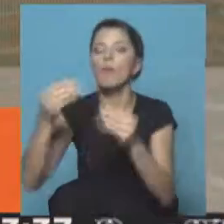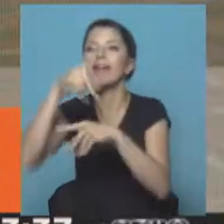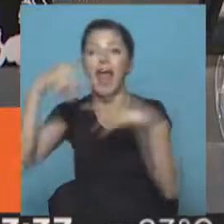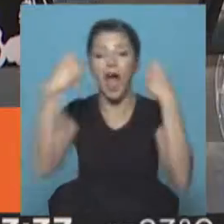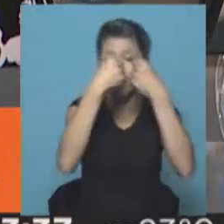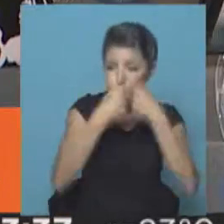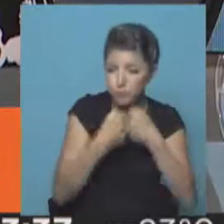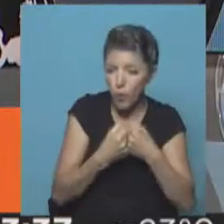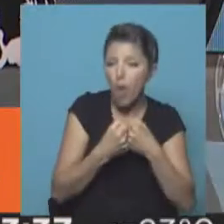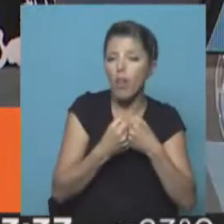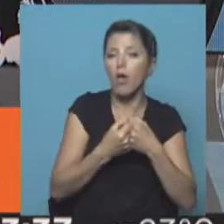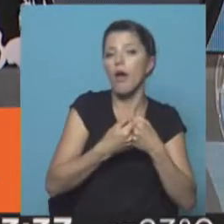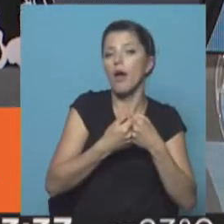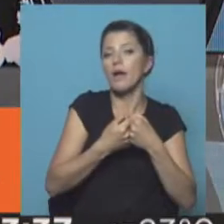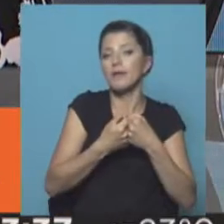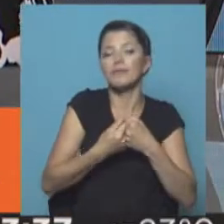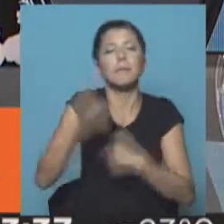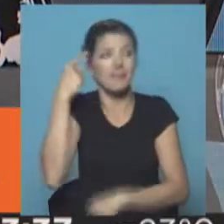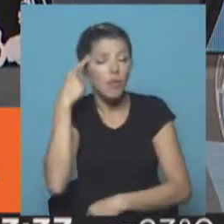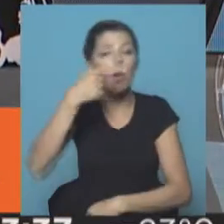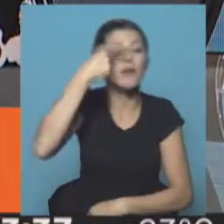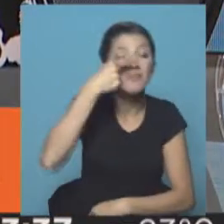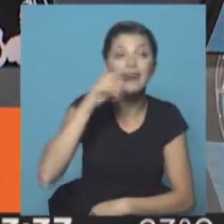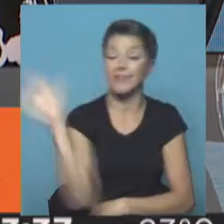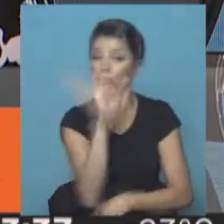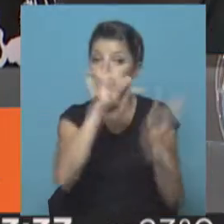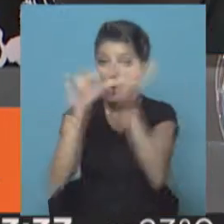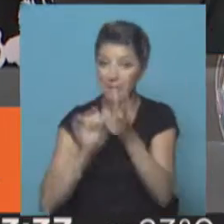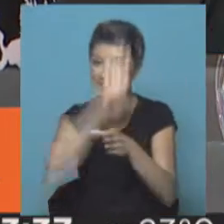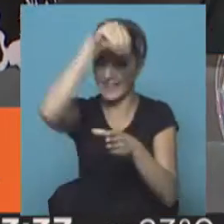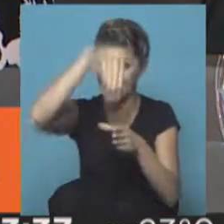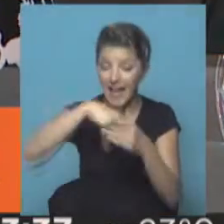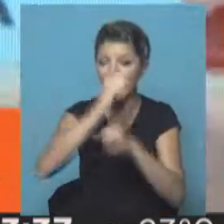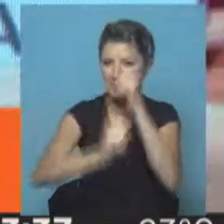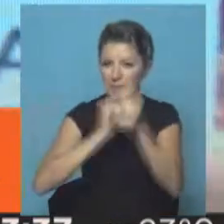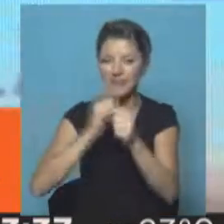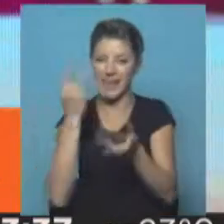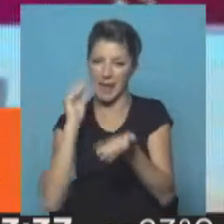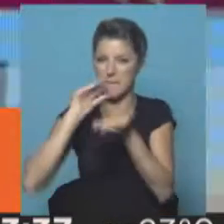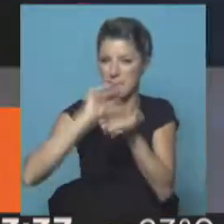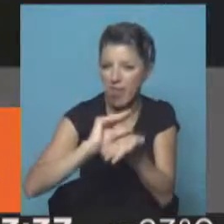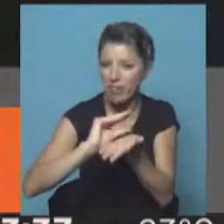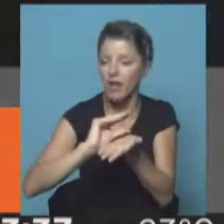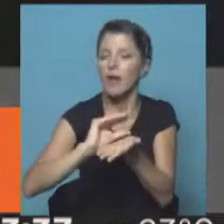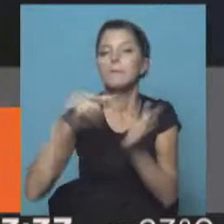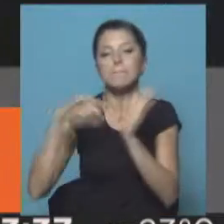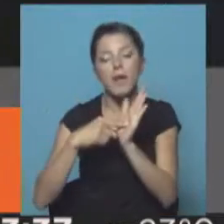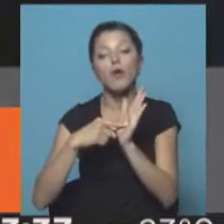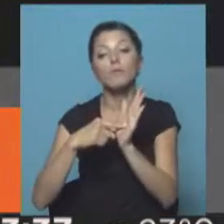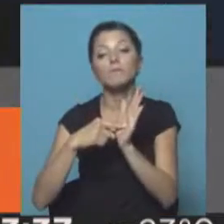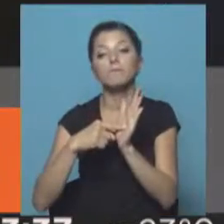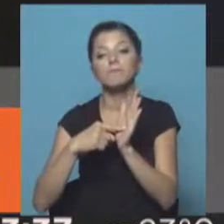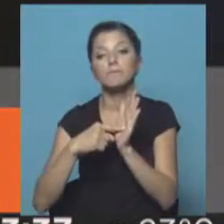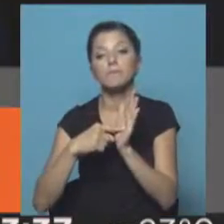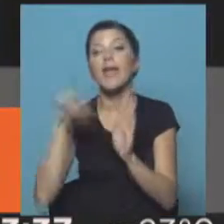fueron hechos a la luz de los intereses económicos de las empresas que invierten en estos países, pero más allá de eso lo que correspondería es